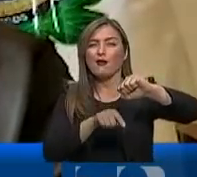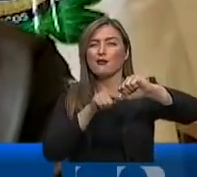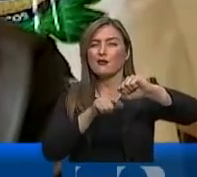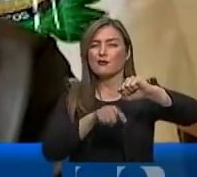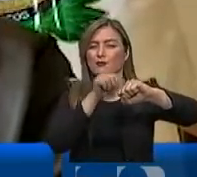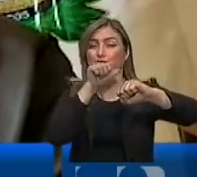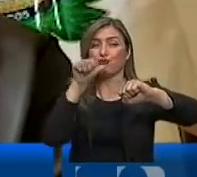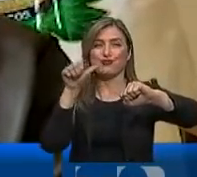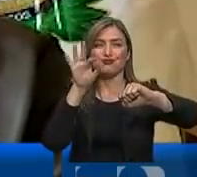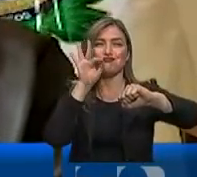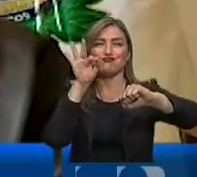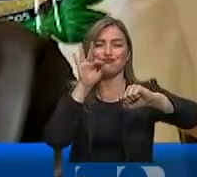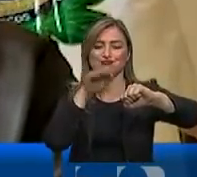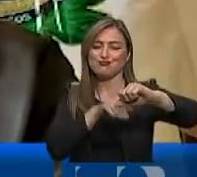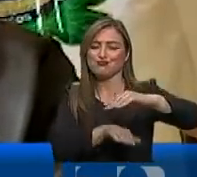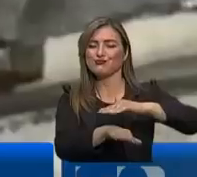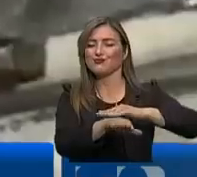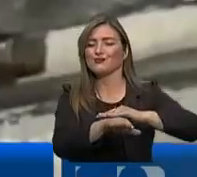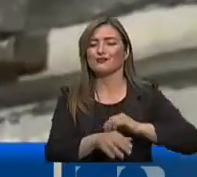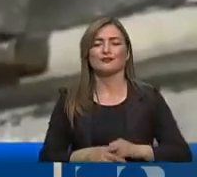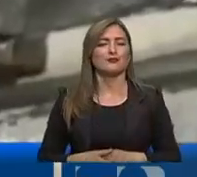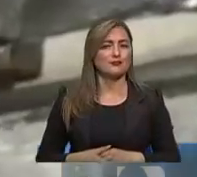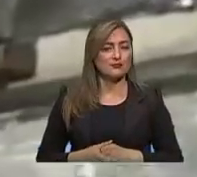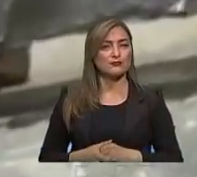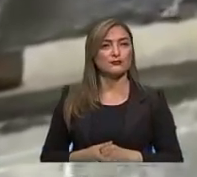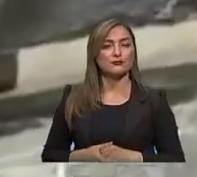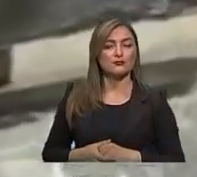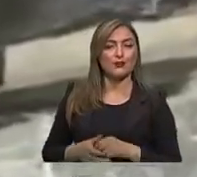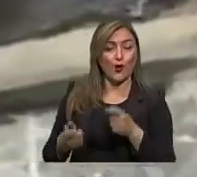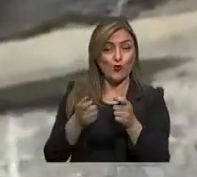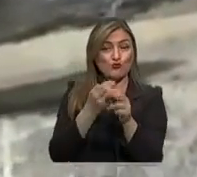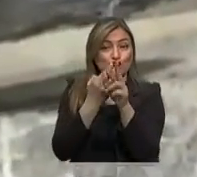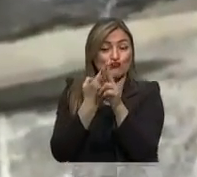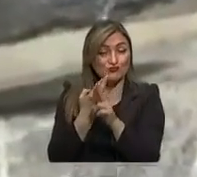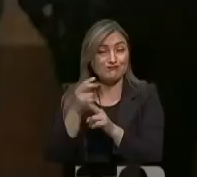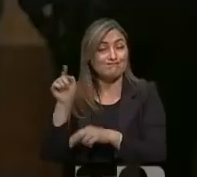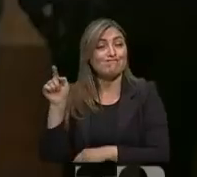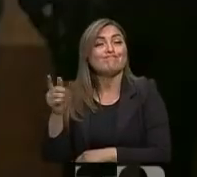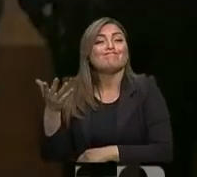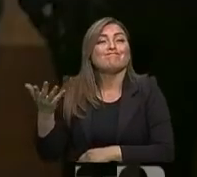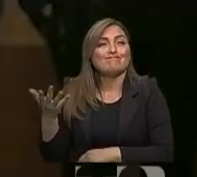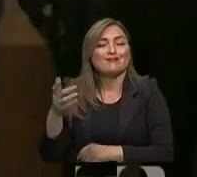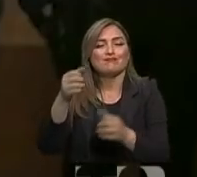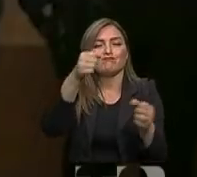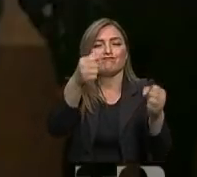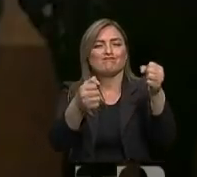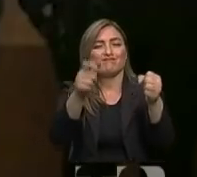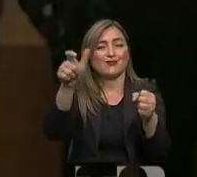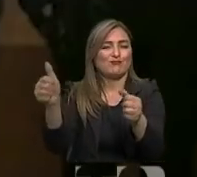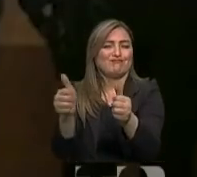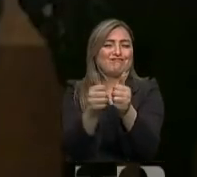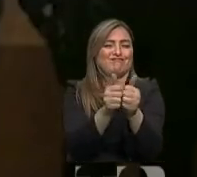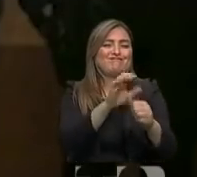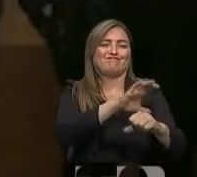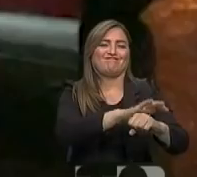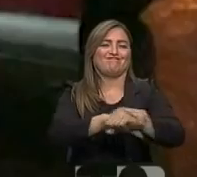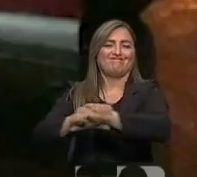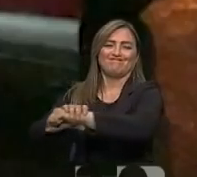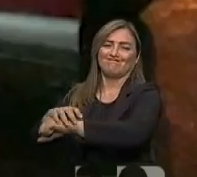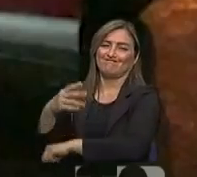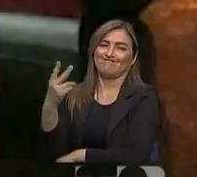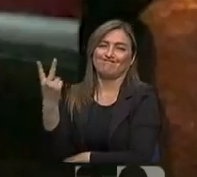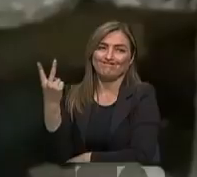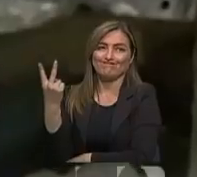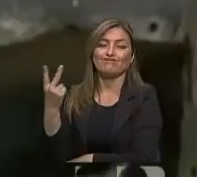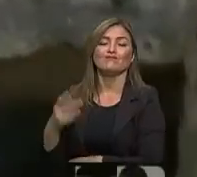para transportar este tipo de sustancias. Como resultado del operativo denominado Inicio, se detuvo a dos personas que se movilizaban en